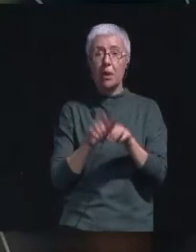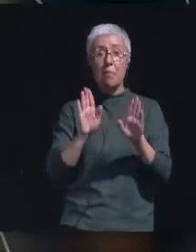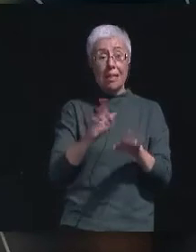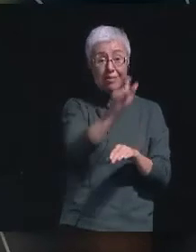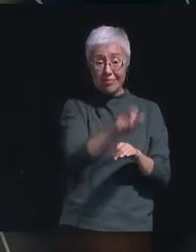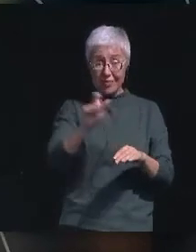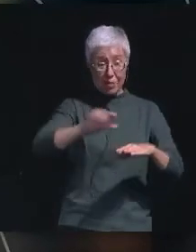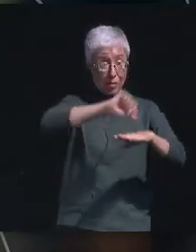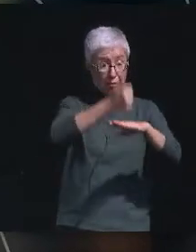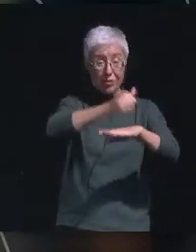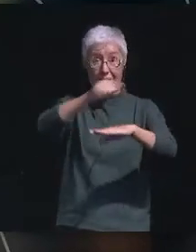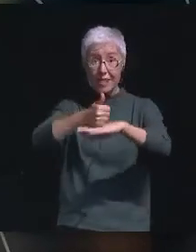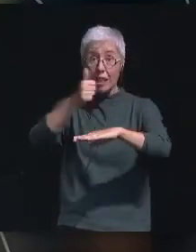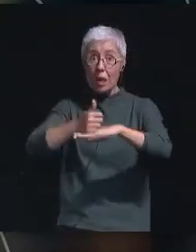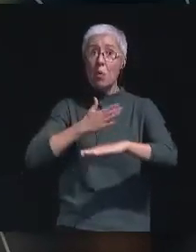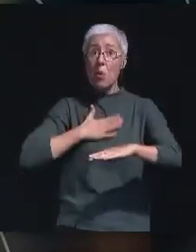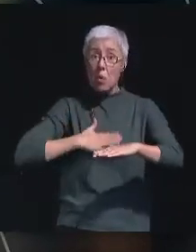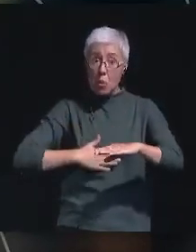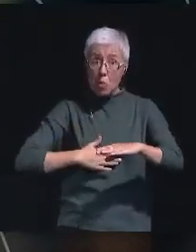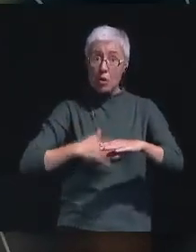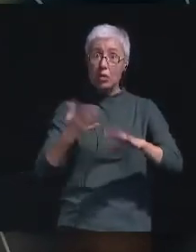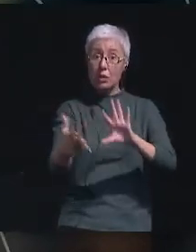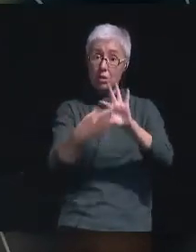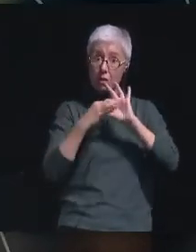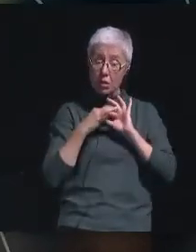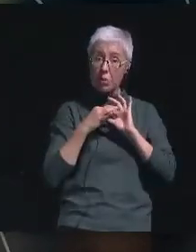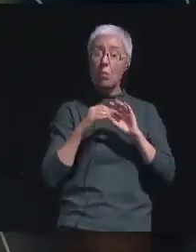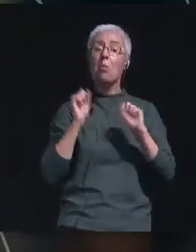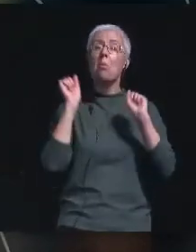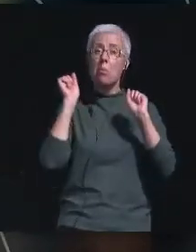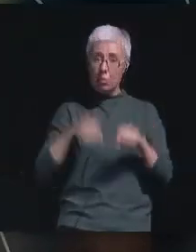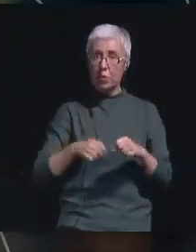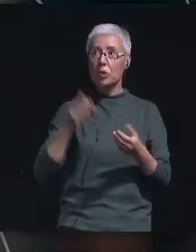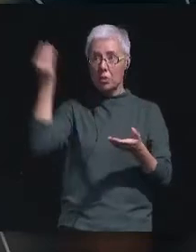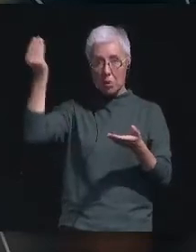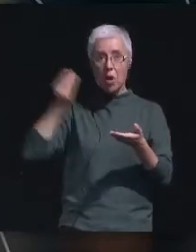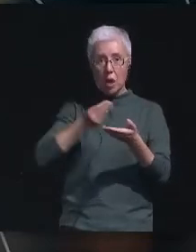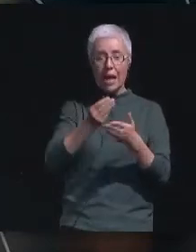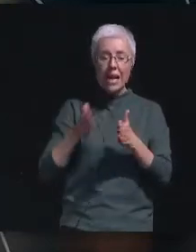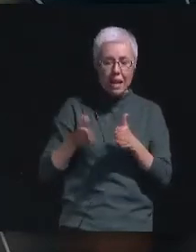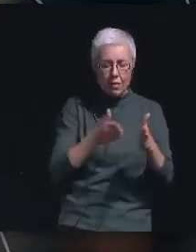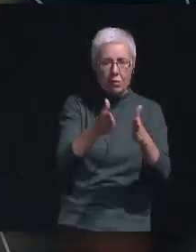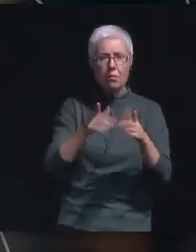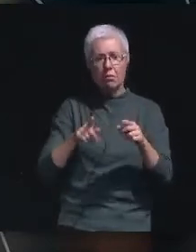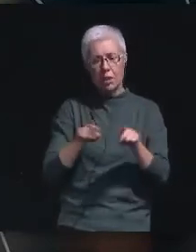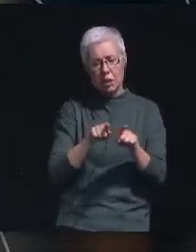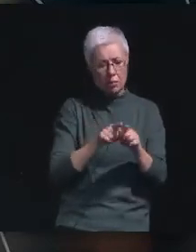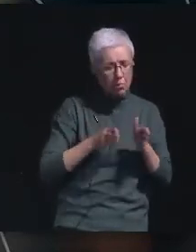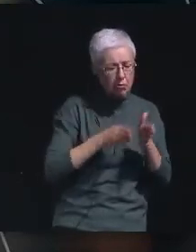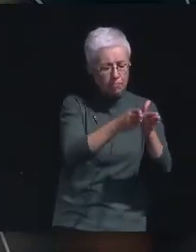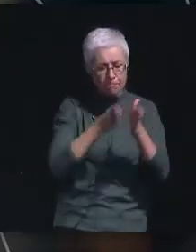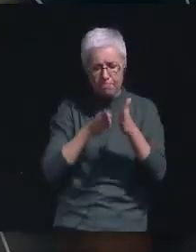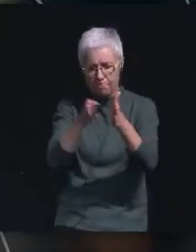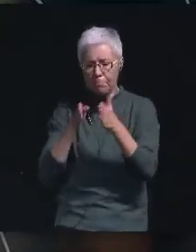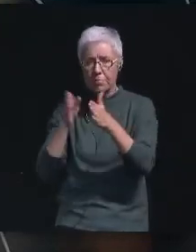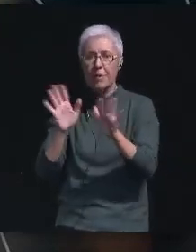y emprendedoras que quieran estar en el impacto van a tener su camino por diferentes vías, ¿no?, que se están concretando